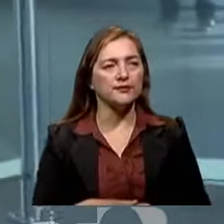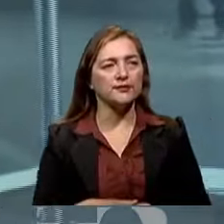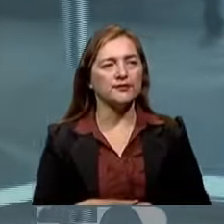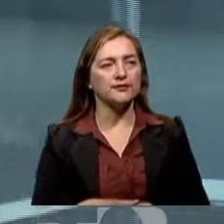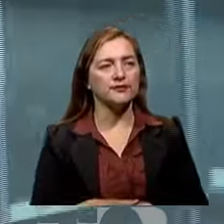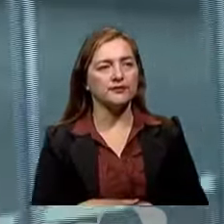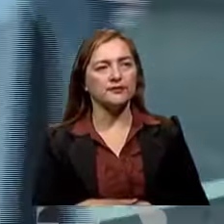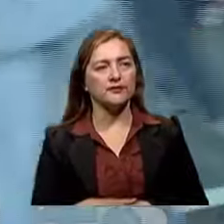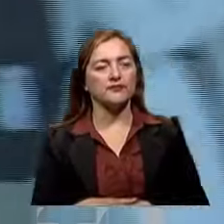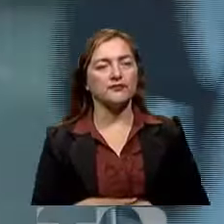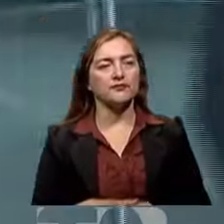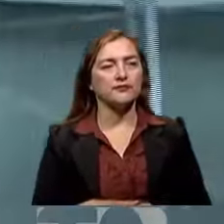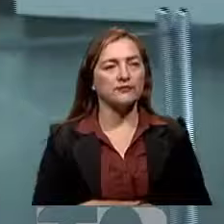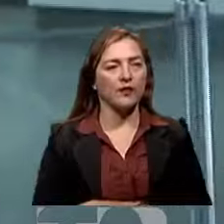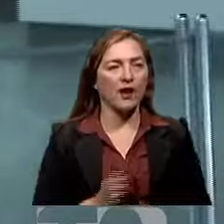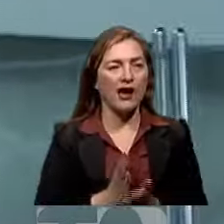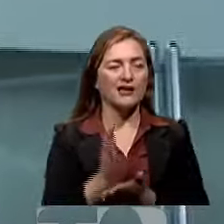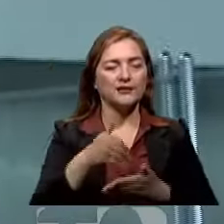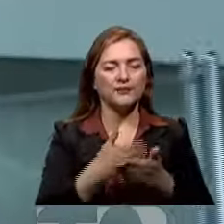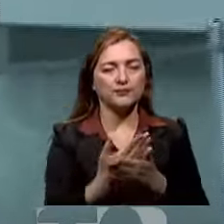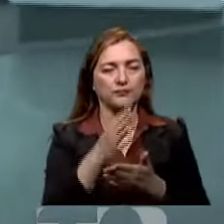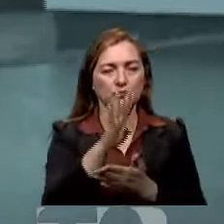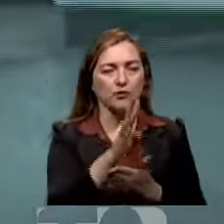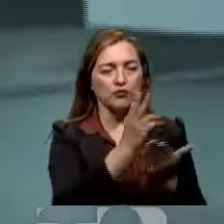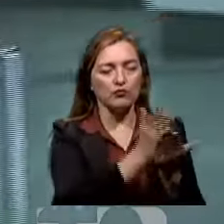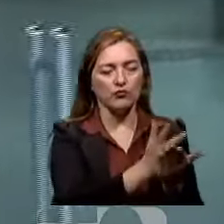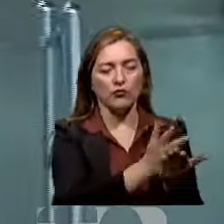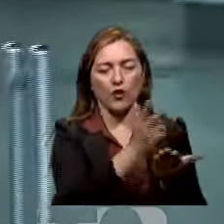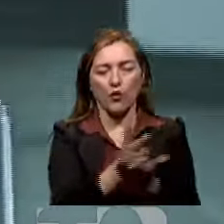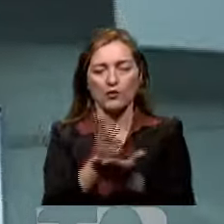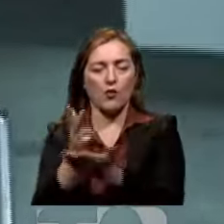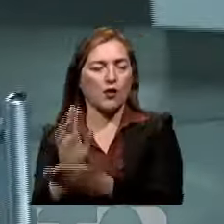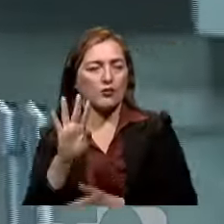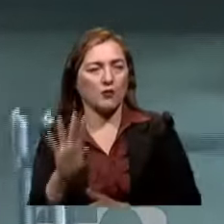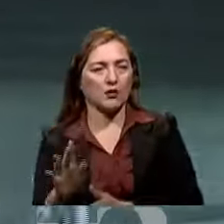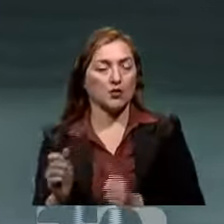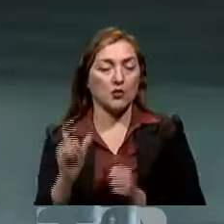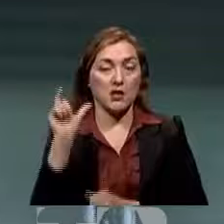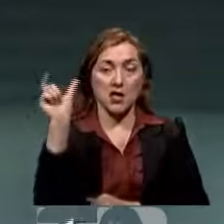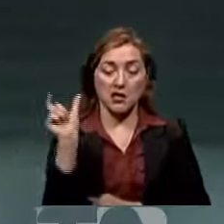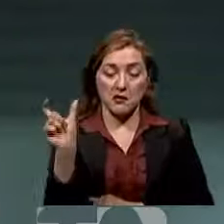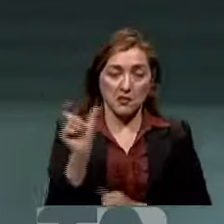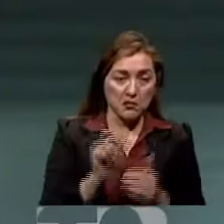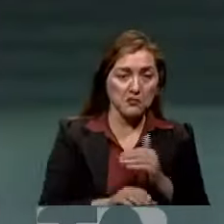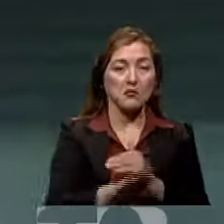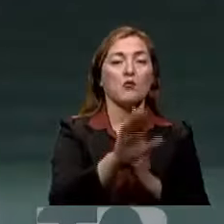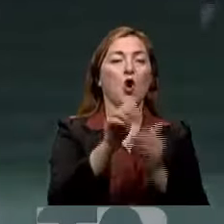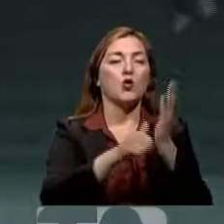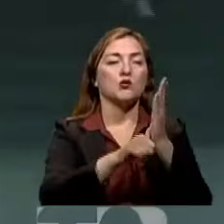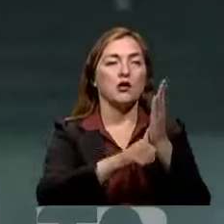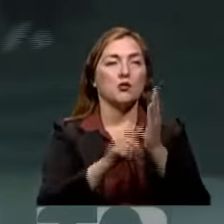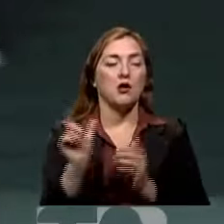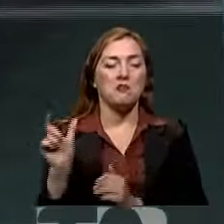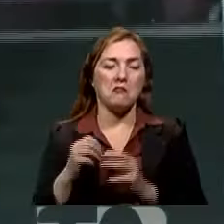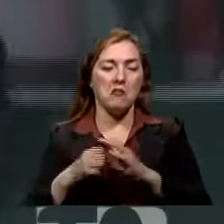aquí para la parte de superficie es para los cuatro andenes y para que proceda pues la gente a salir con la tarjeta o con la cédula directamente